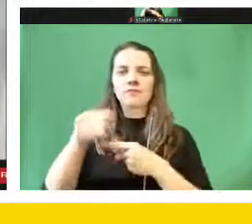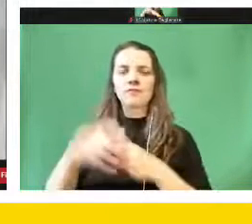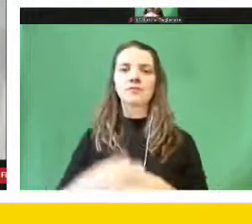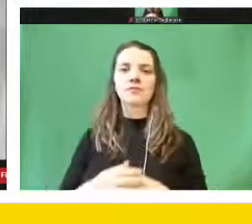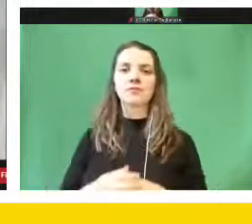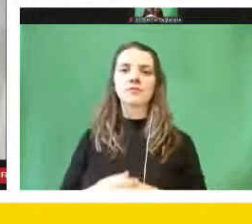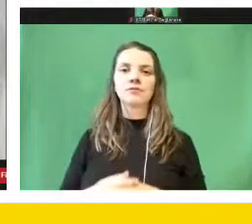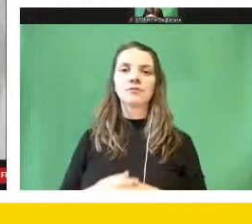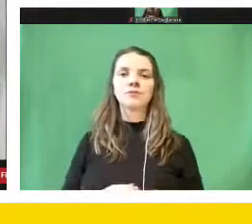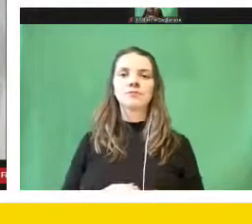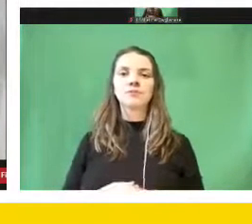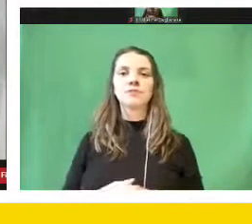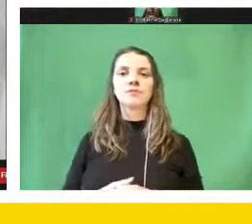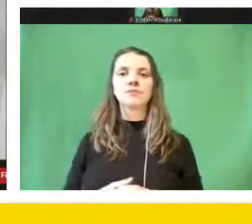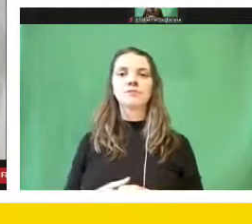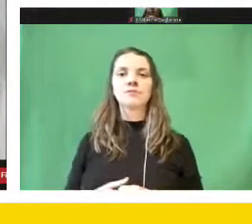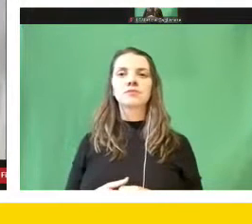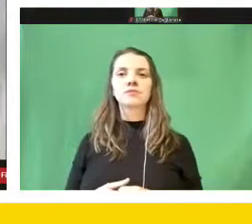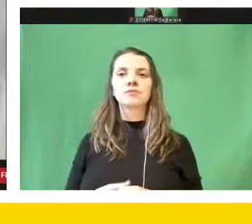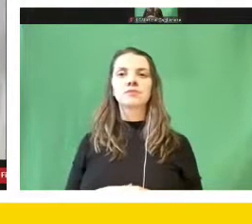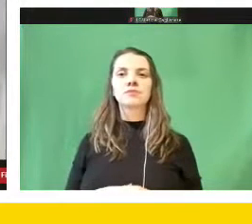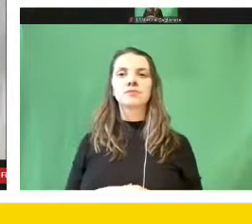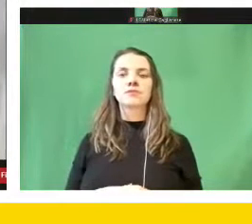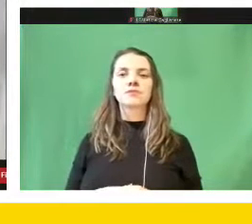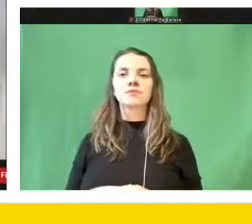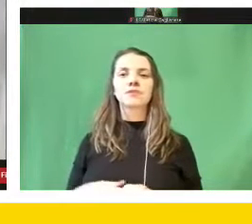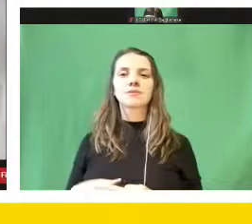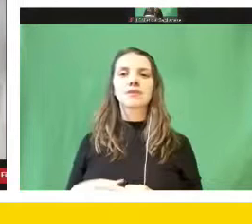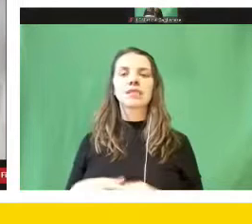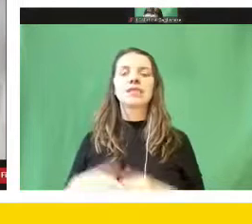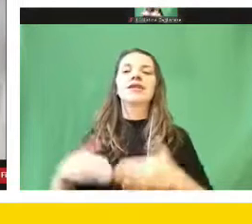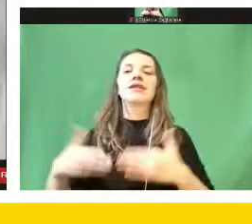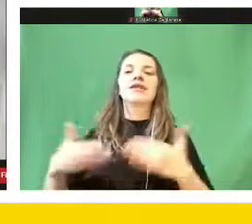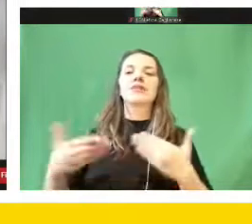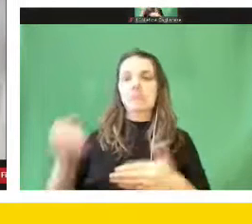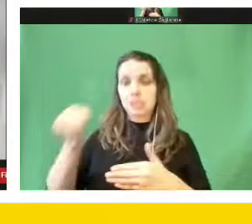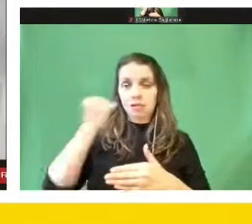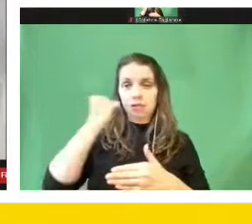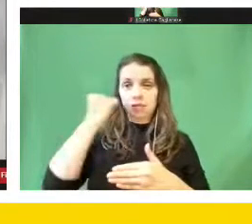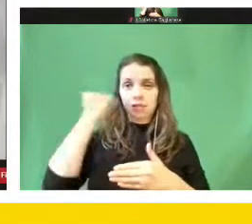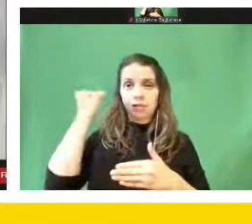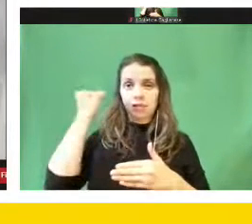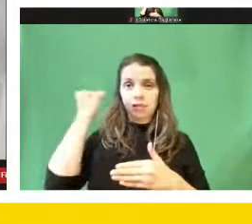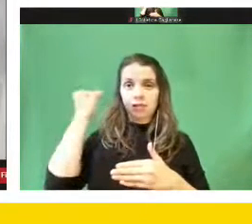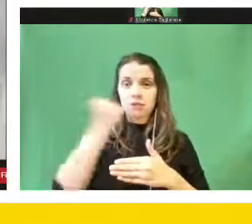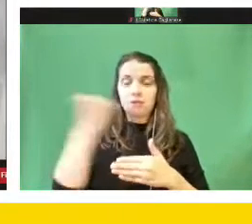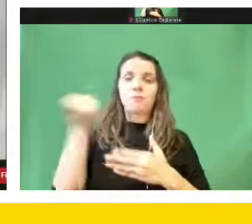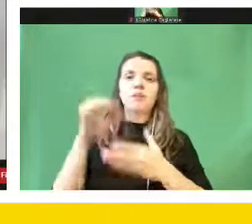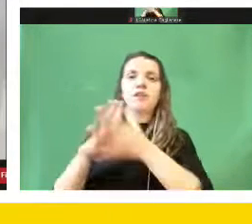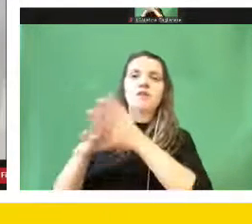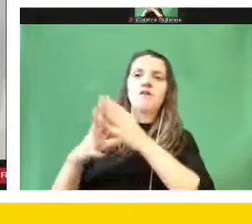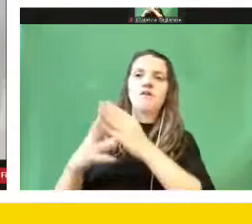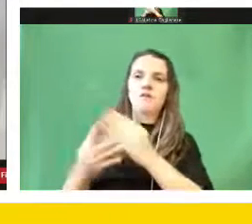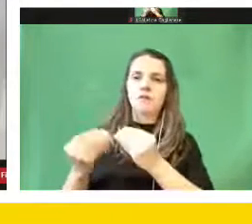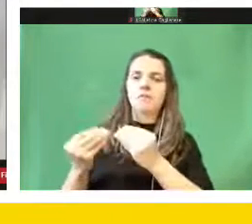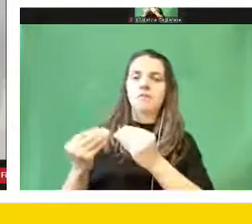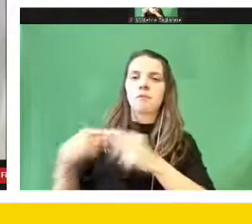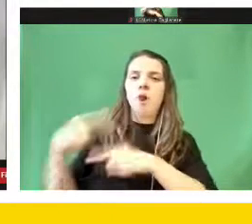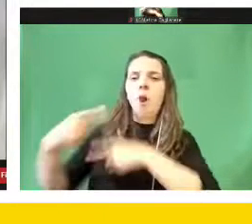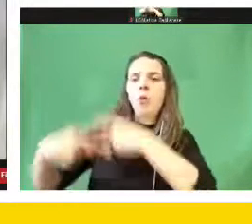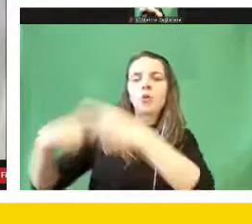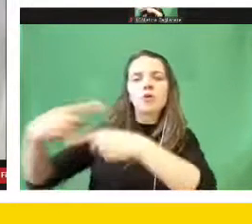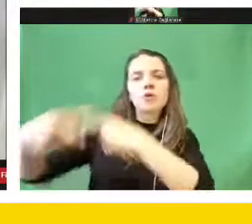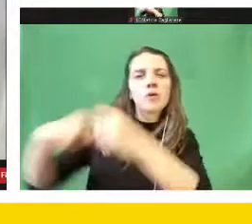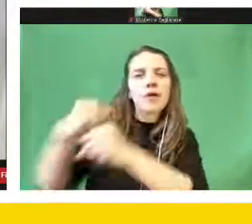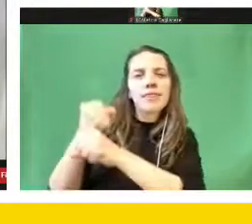sabemos que es posible ir modificando esta realidad, y que hay que hacer un trabajo que es